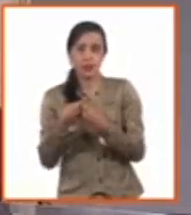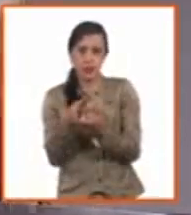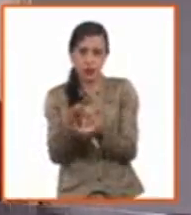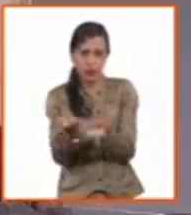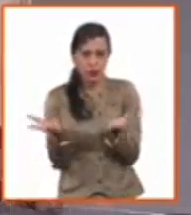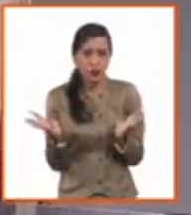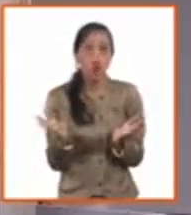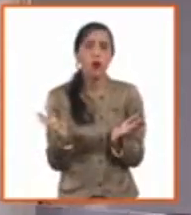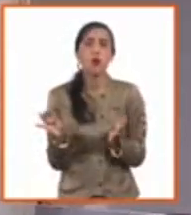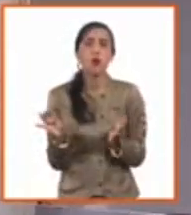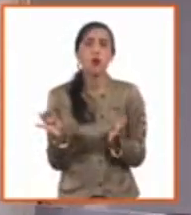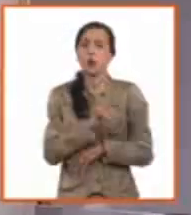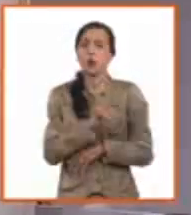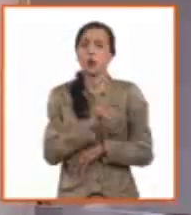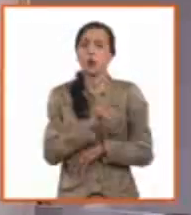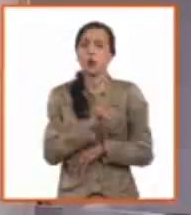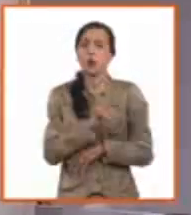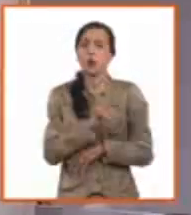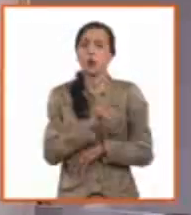distribución